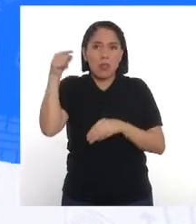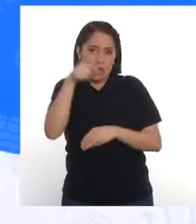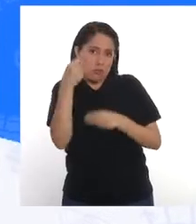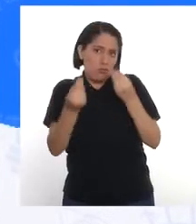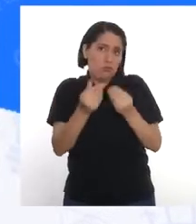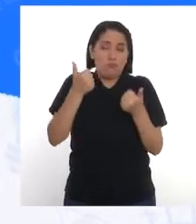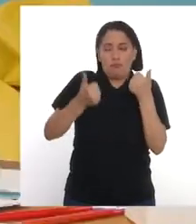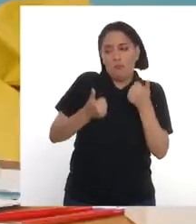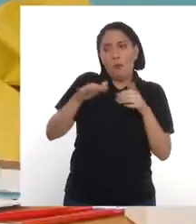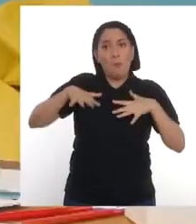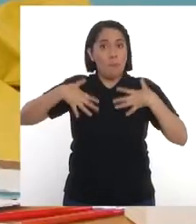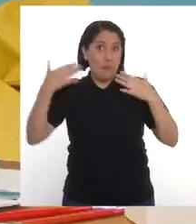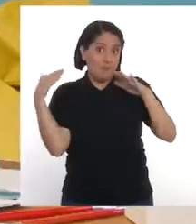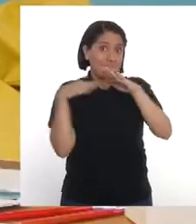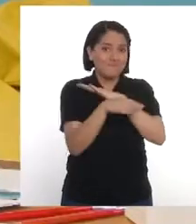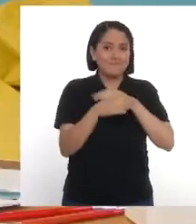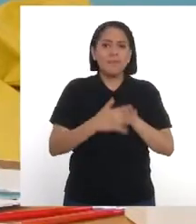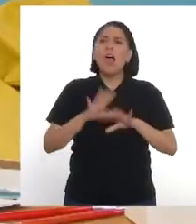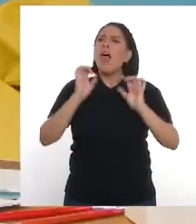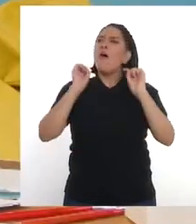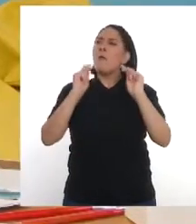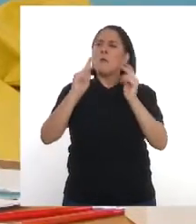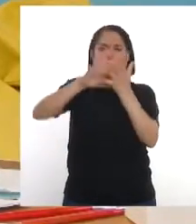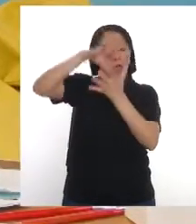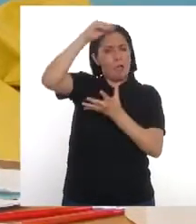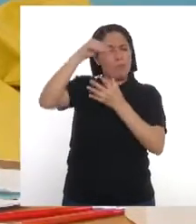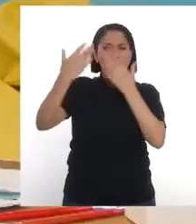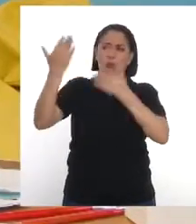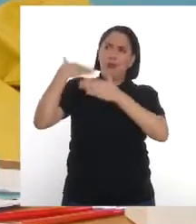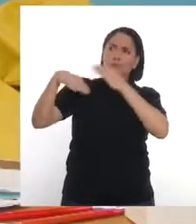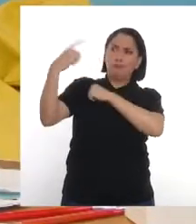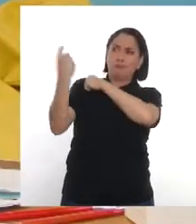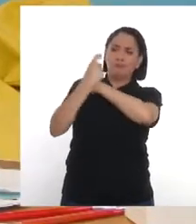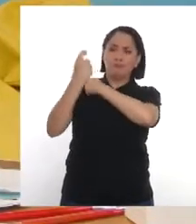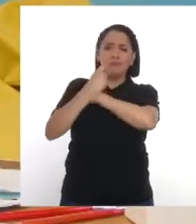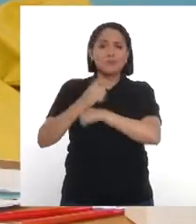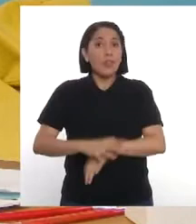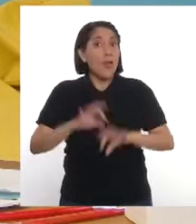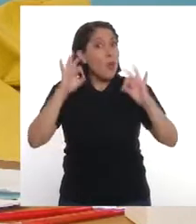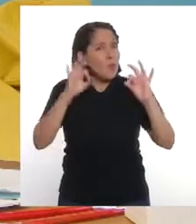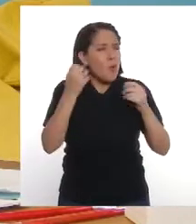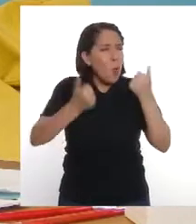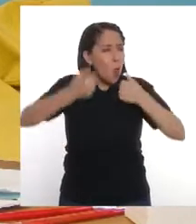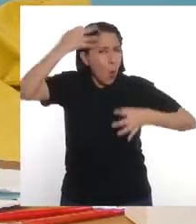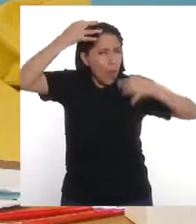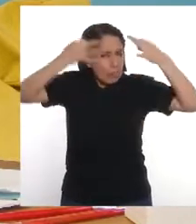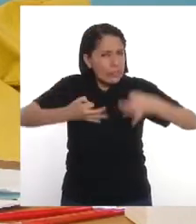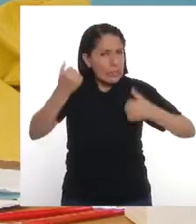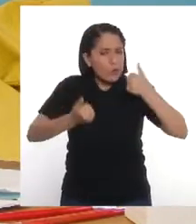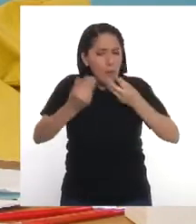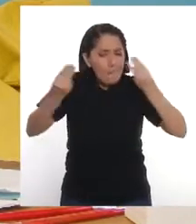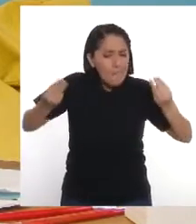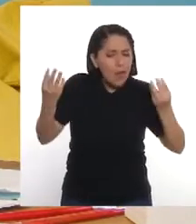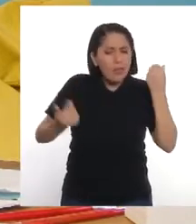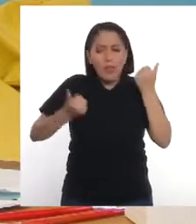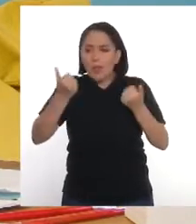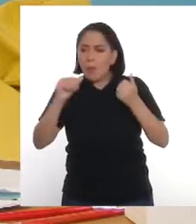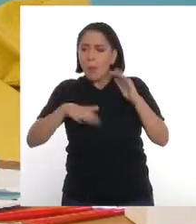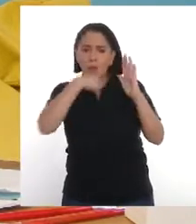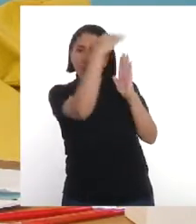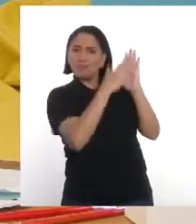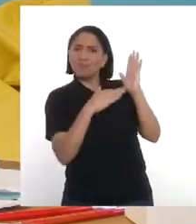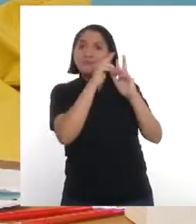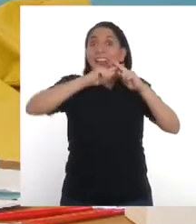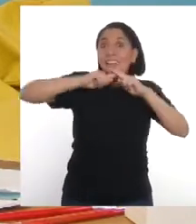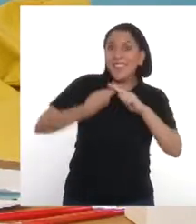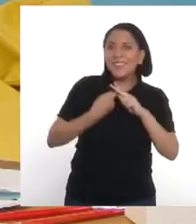a su alcance. Entonces, apliquemos lo aprendido. Muy bien, decidamos qué materiales usaremos para pintar y